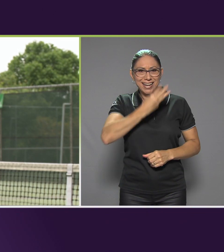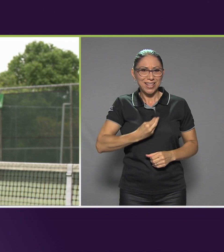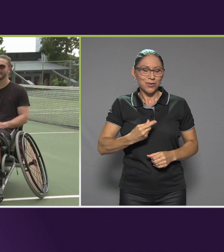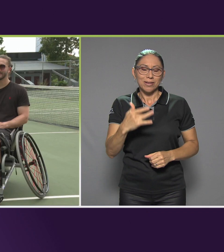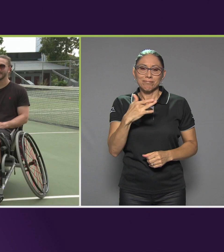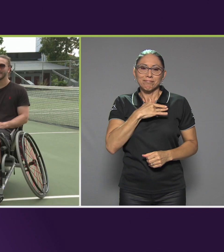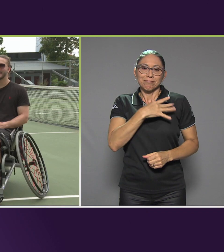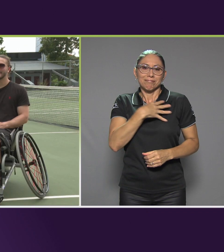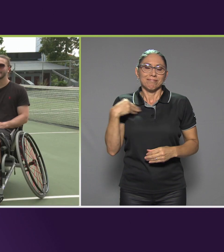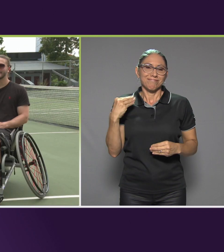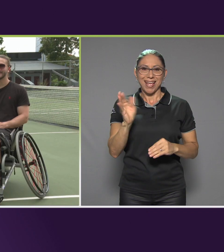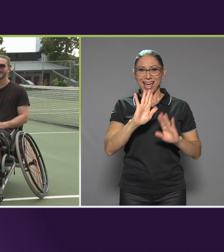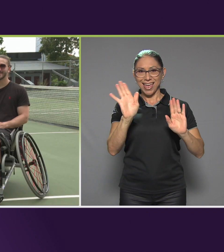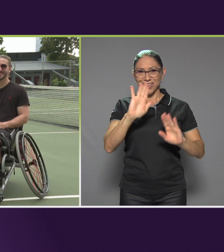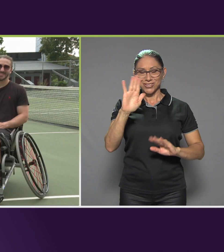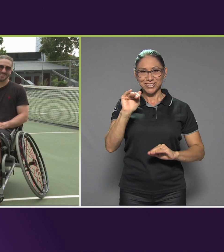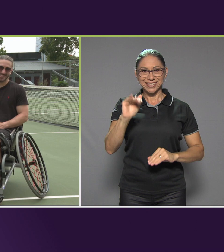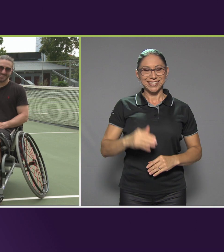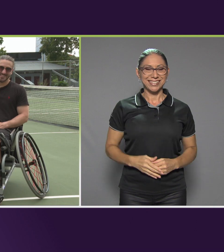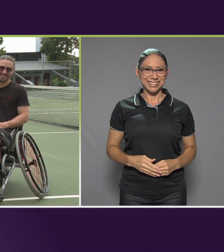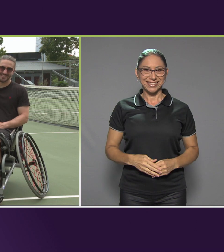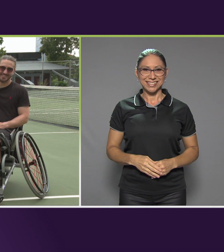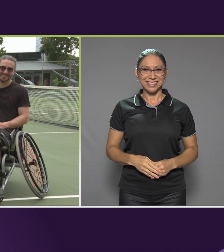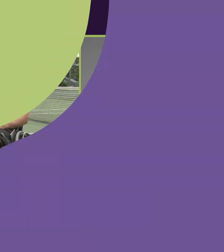apasiona tanto. Adiós.